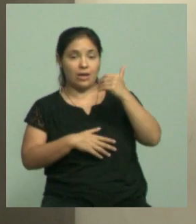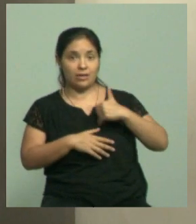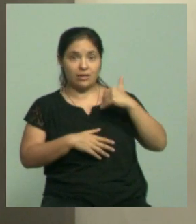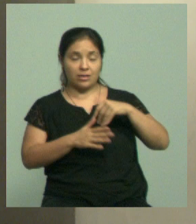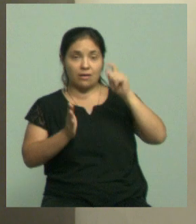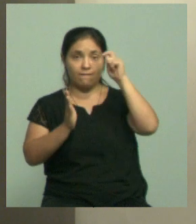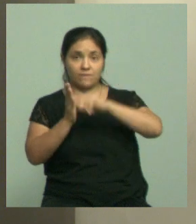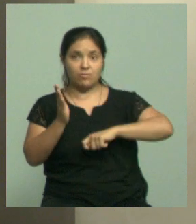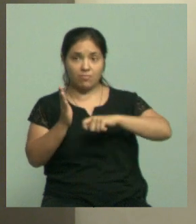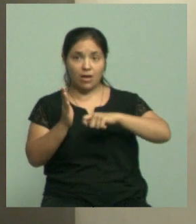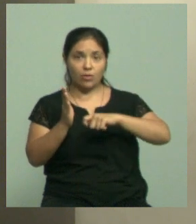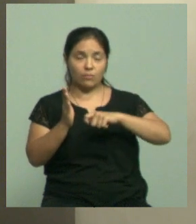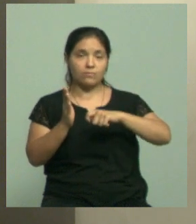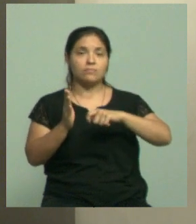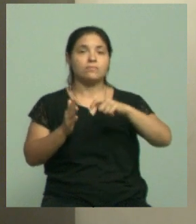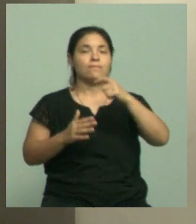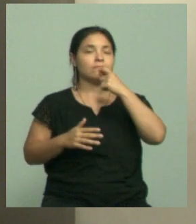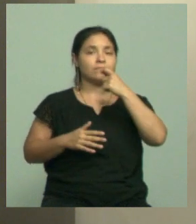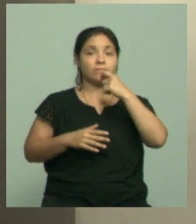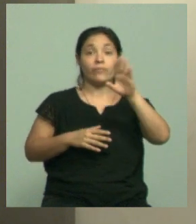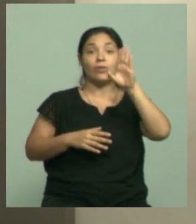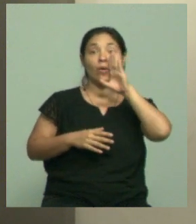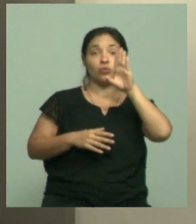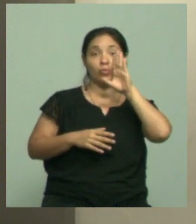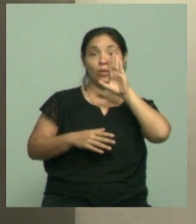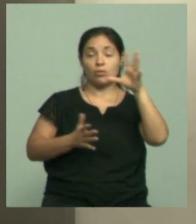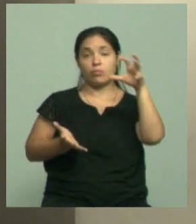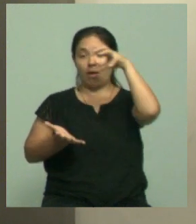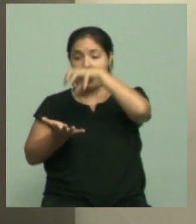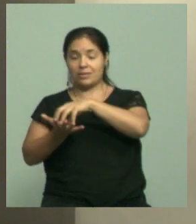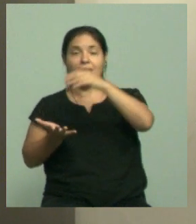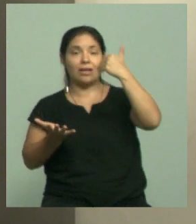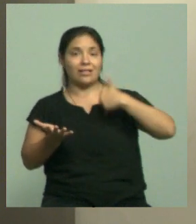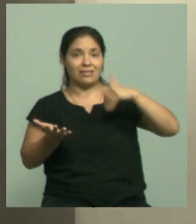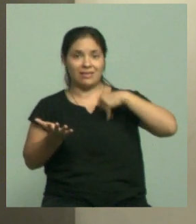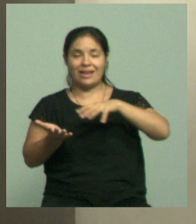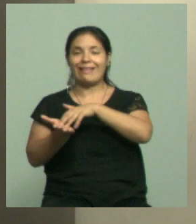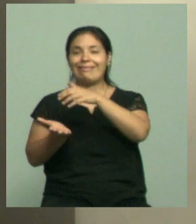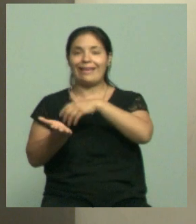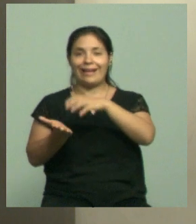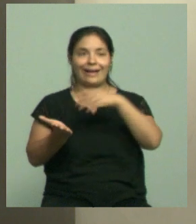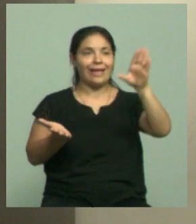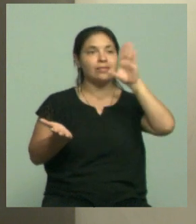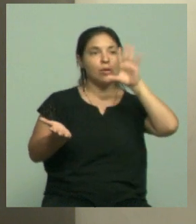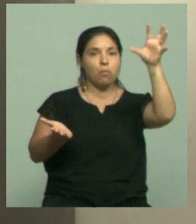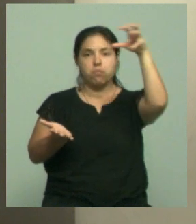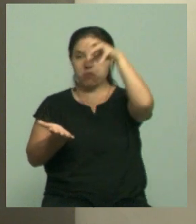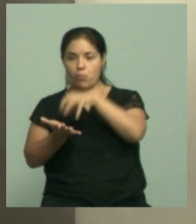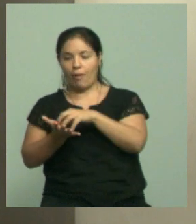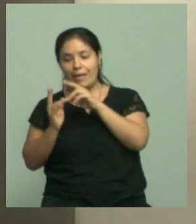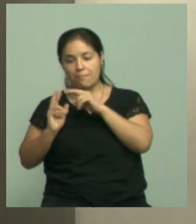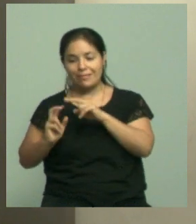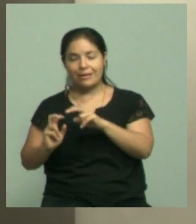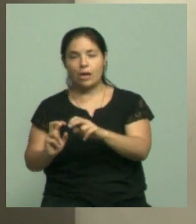que la base o la presencia estadounidense en una base argentina a los fines de realizar proyectos de investigación